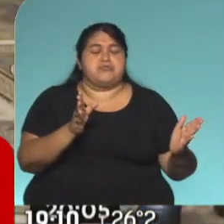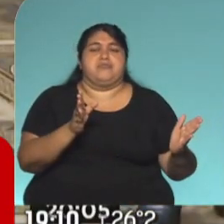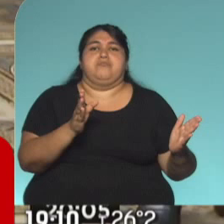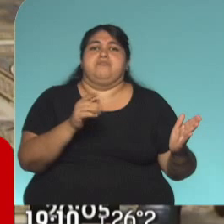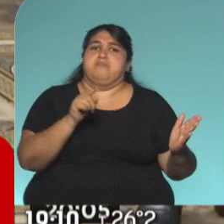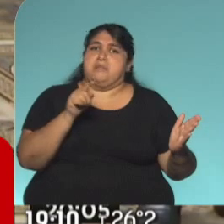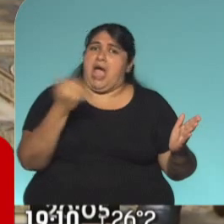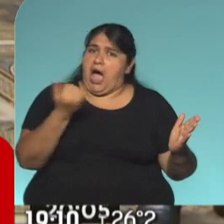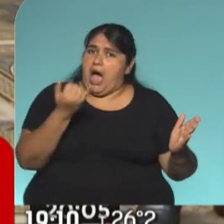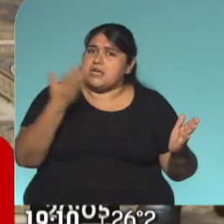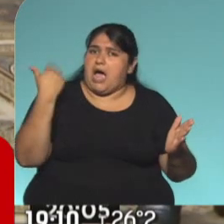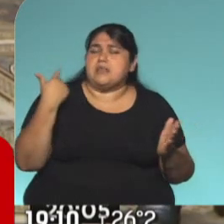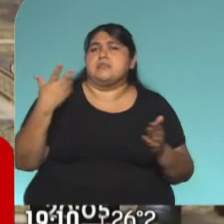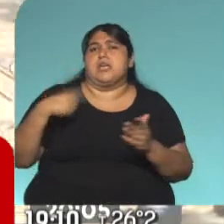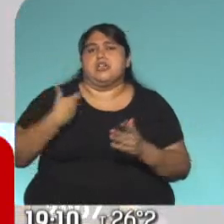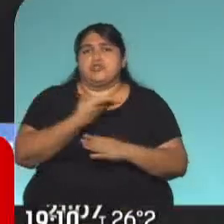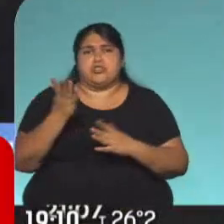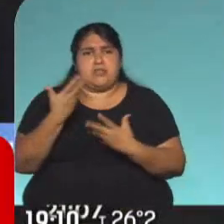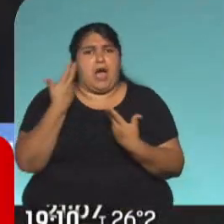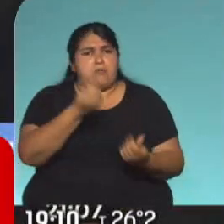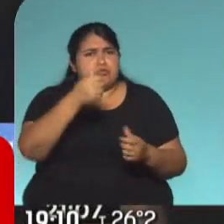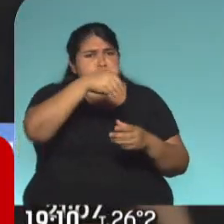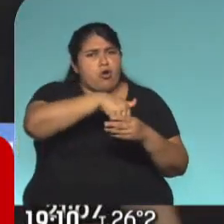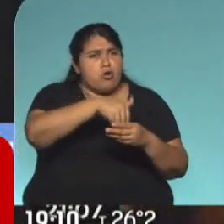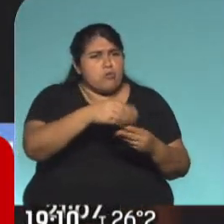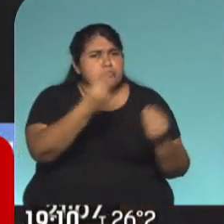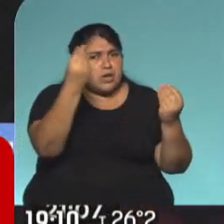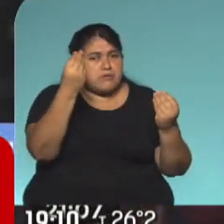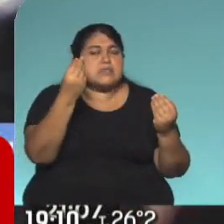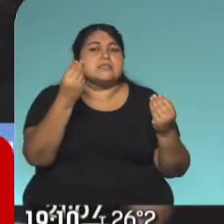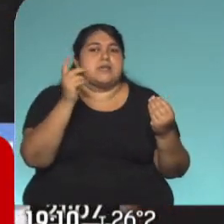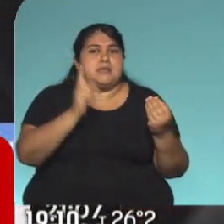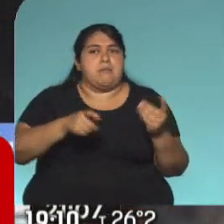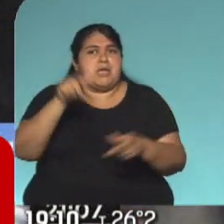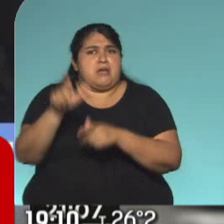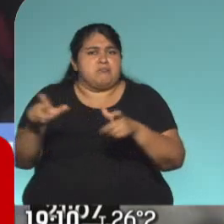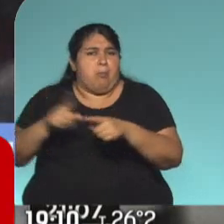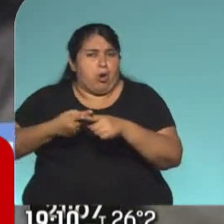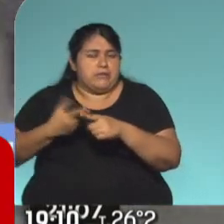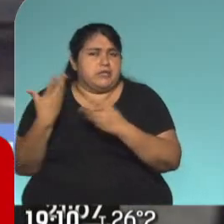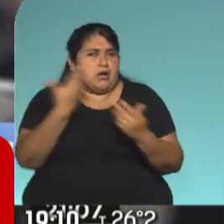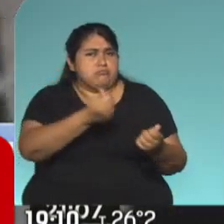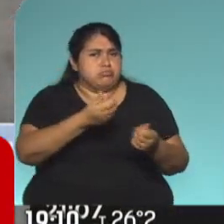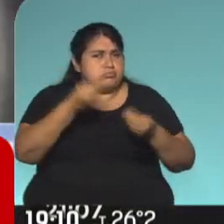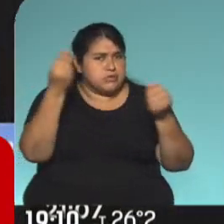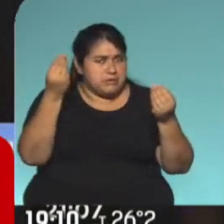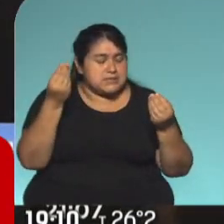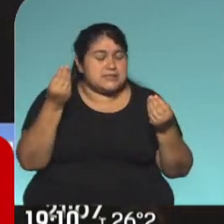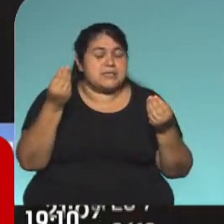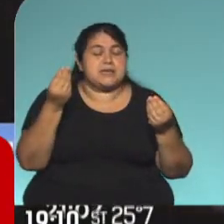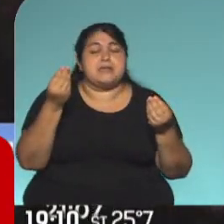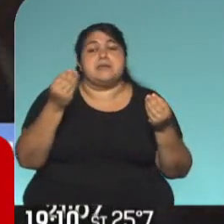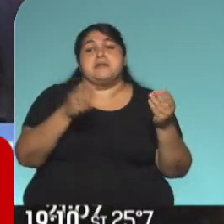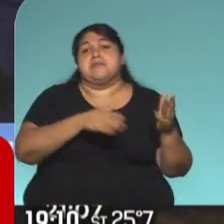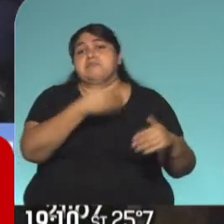apoyo de la sociedad para votarlo tantas veces, sino también el apoyo de la política. Ahora, una vez conocidas